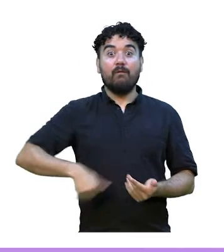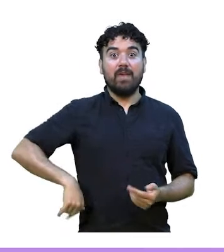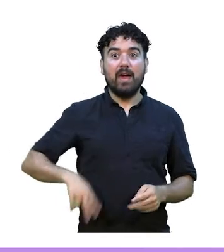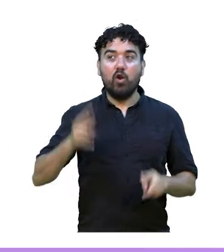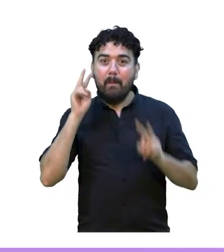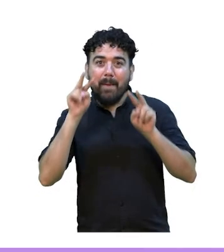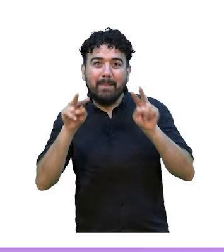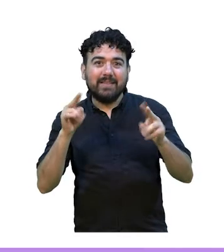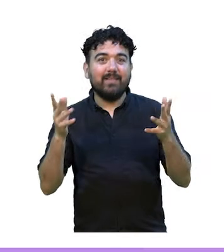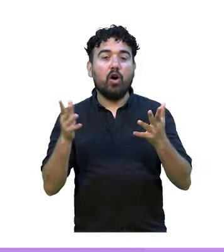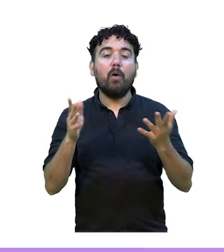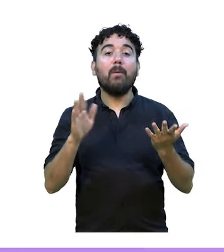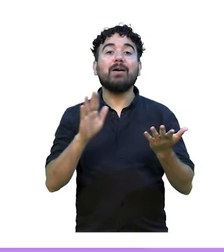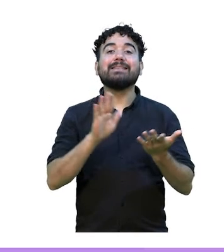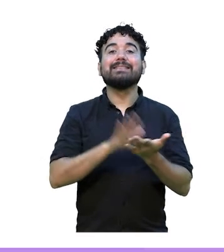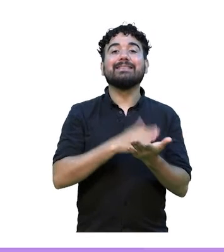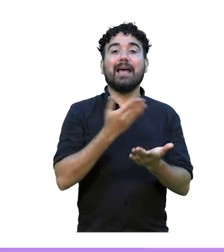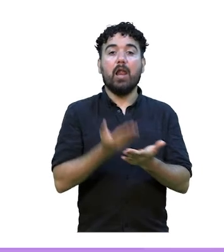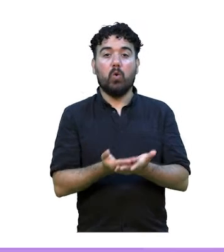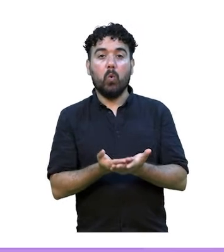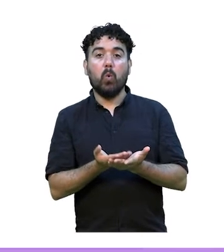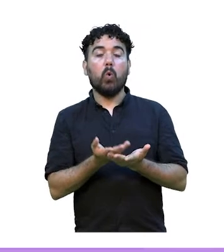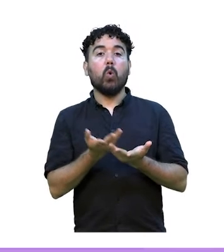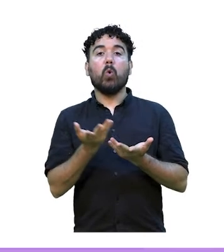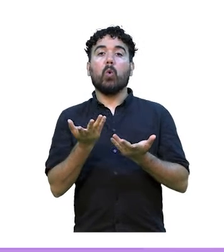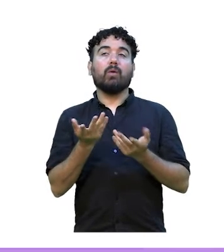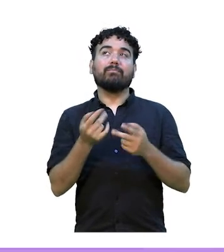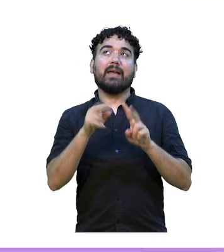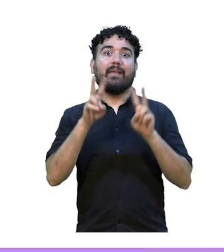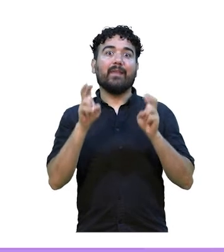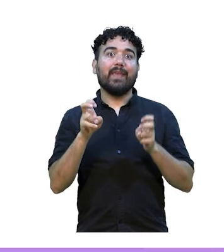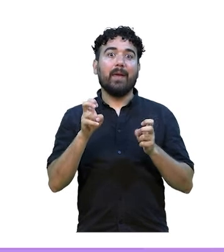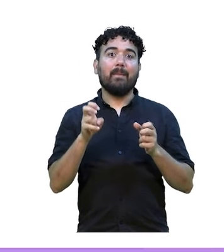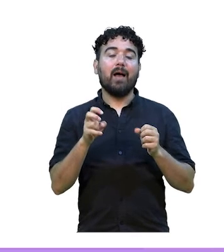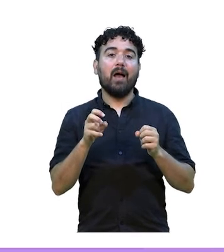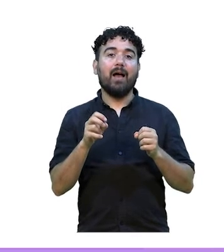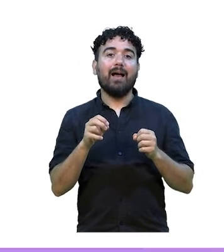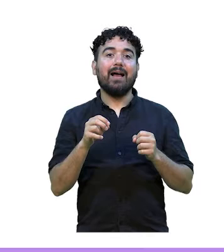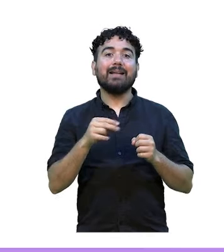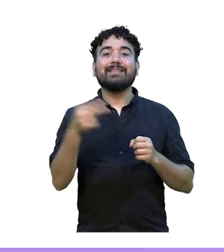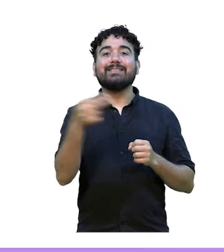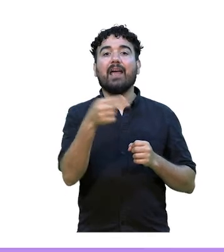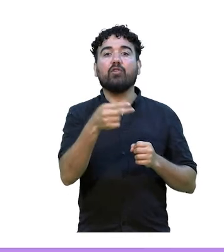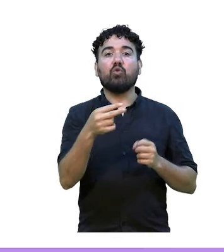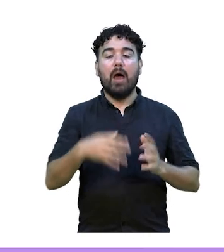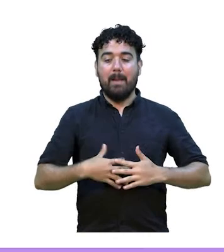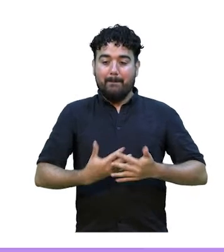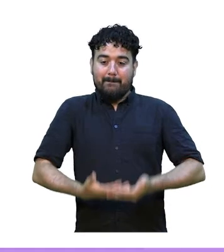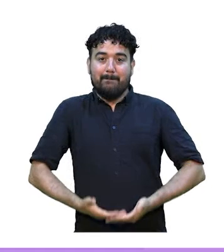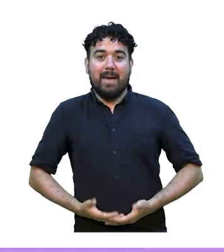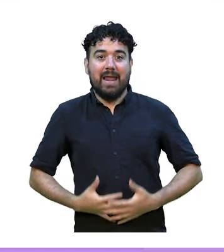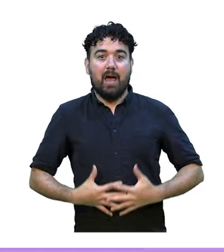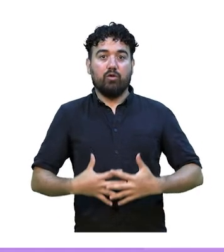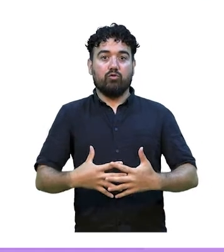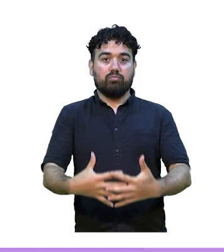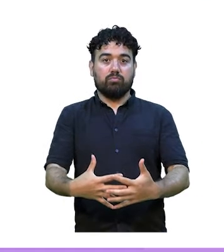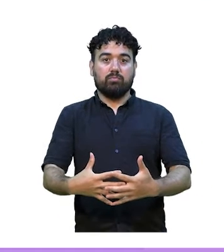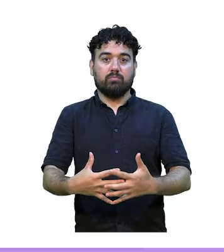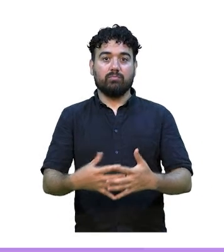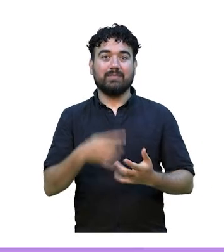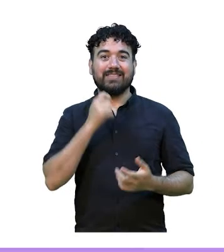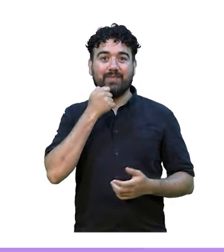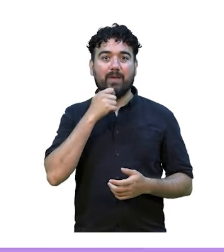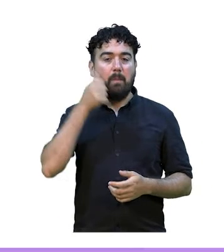Chile desde lo gubernamental es solamente sanitario y habla sobre las fertilidades, ¿cierto? Que